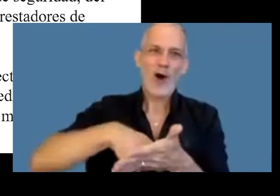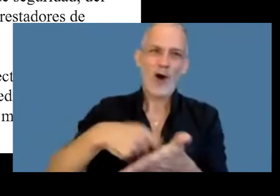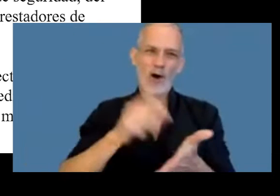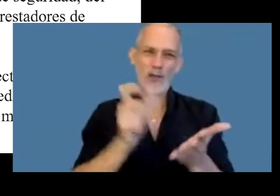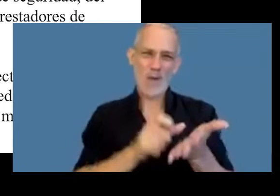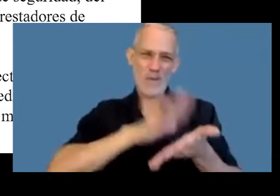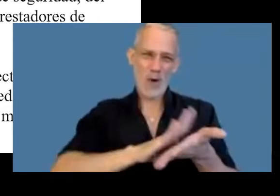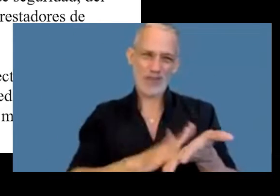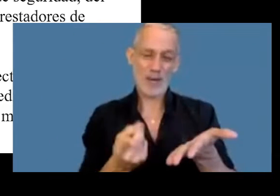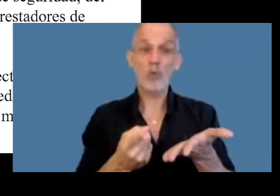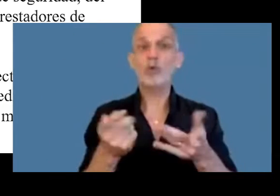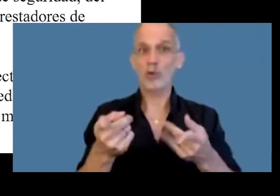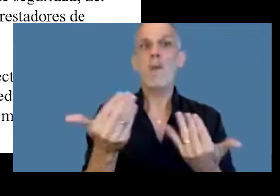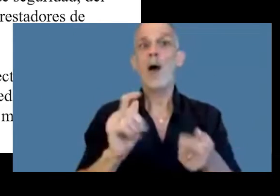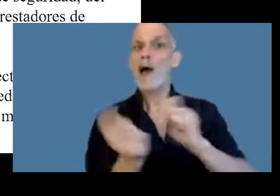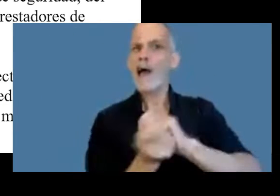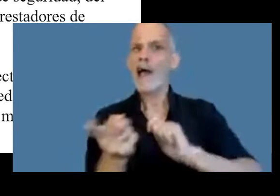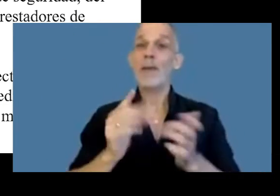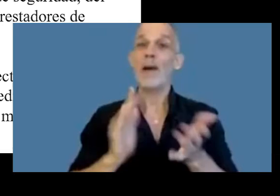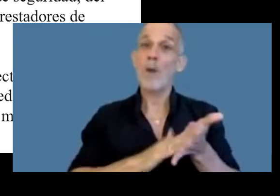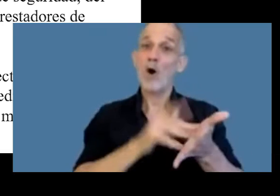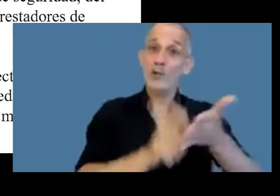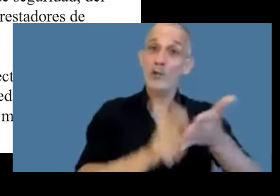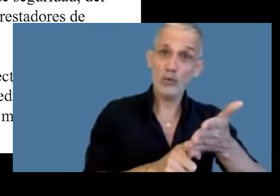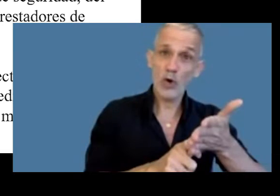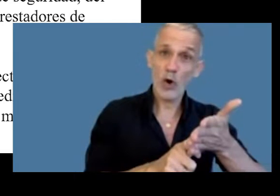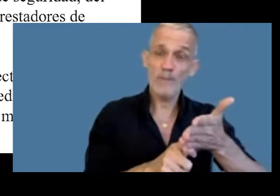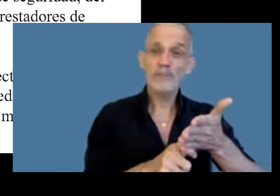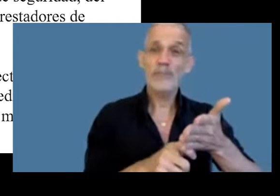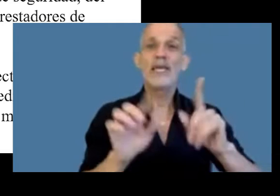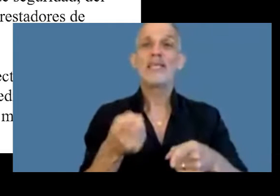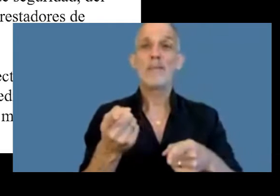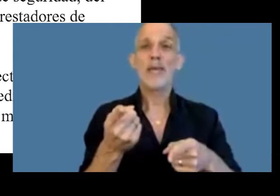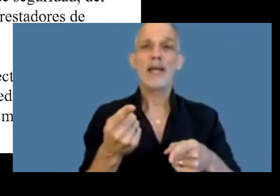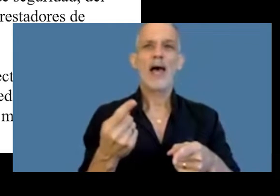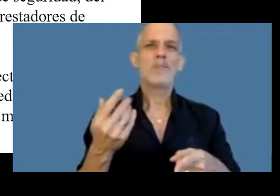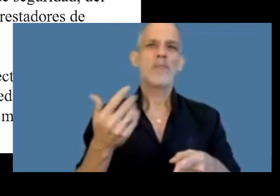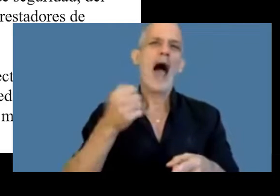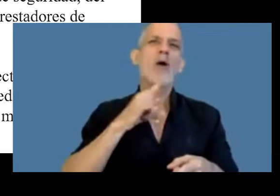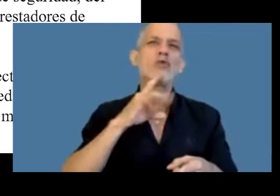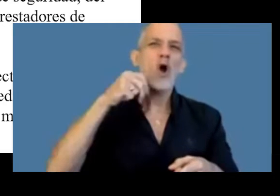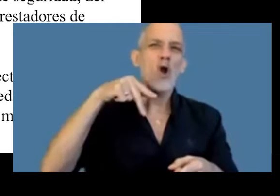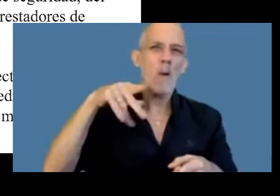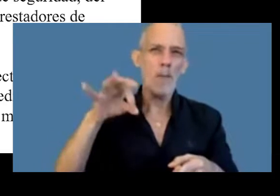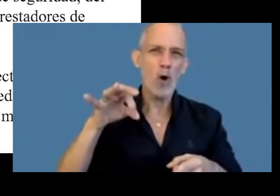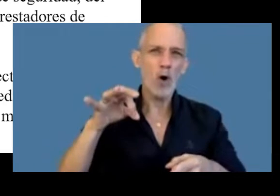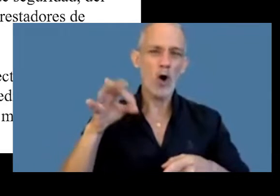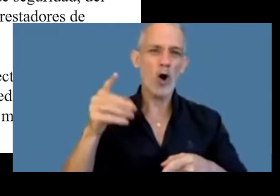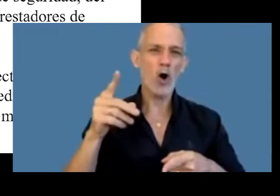la condición tanto de monotributista como de autónomos, es decir, profesionales